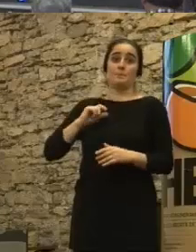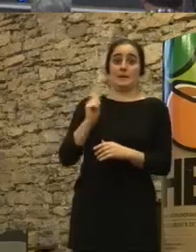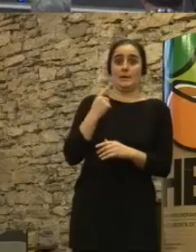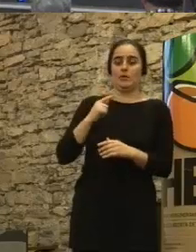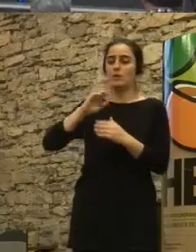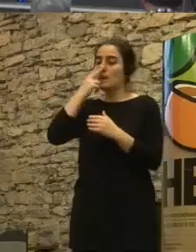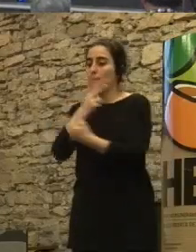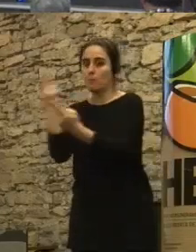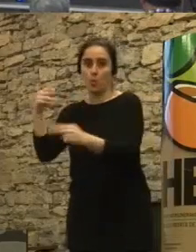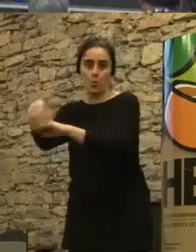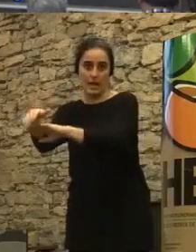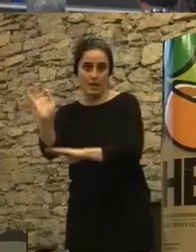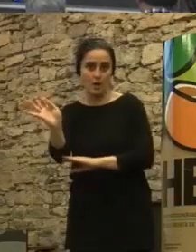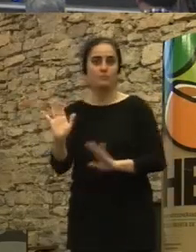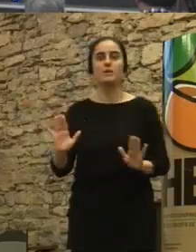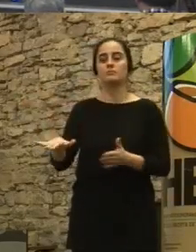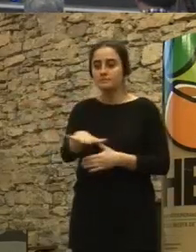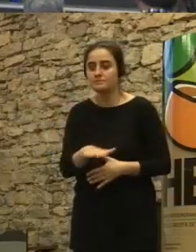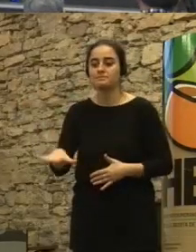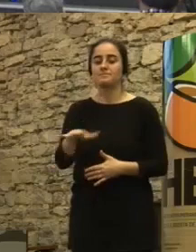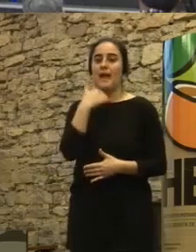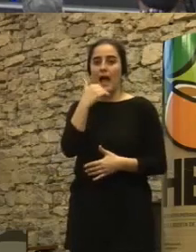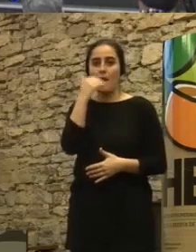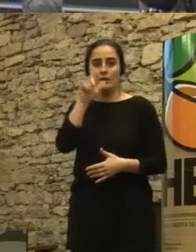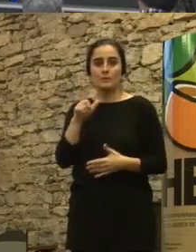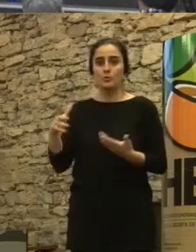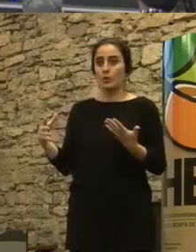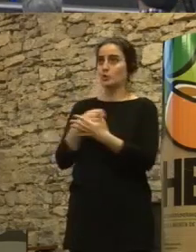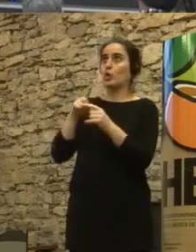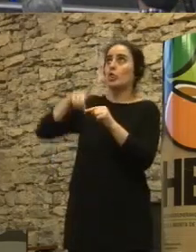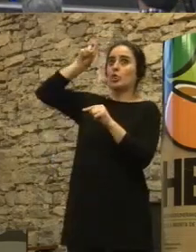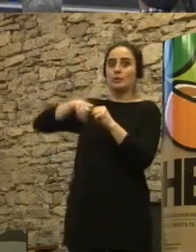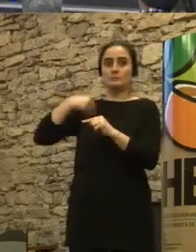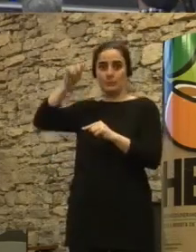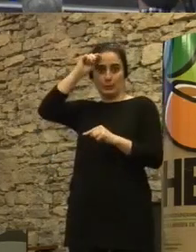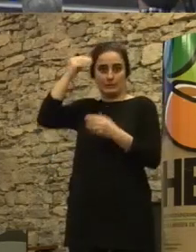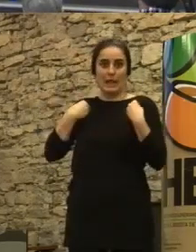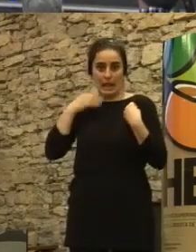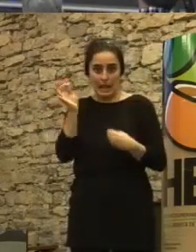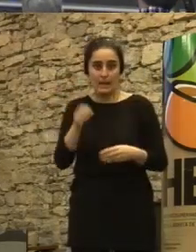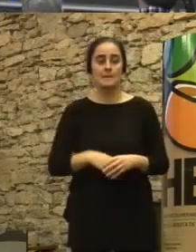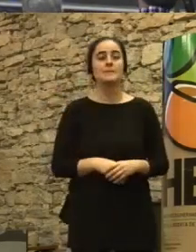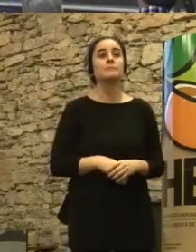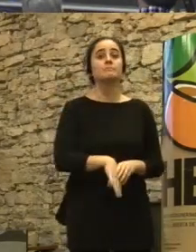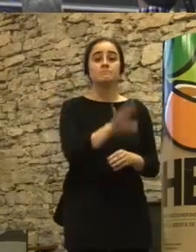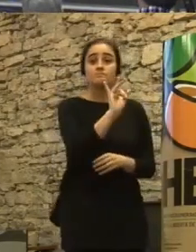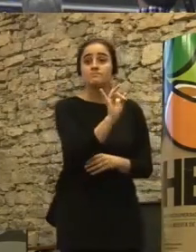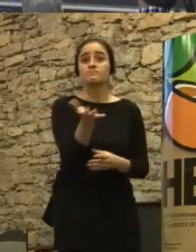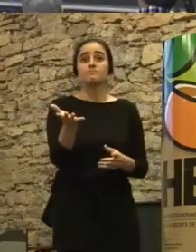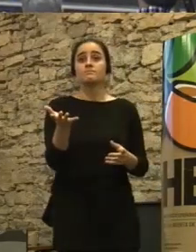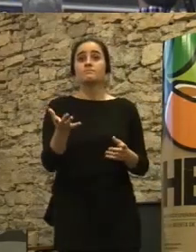lo público, ¿no? Pero ahí hay algo que es de todos los que vivimos en ese portal, ¿no? Sí, yo creo